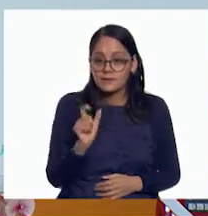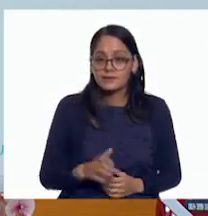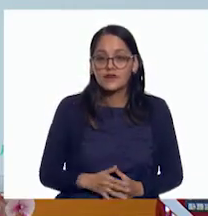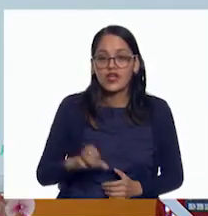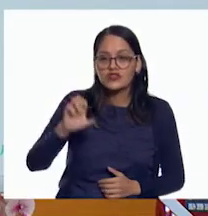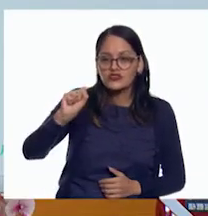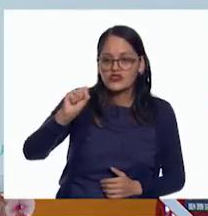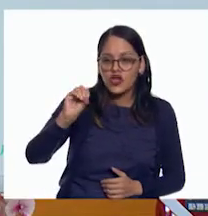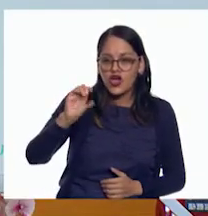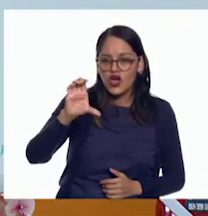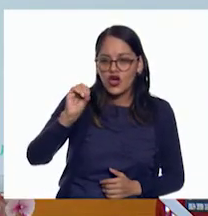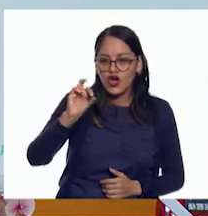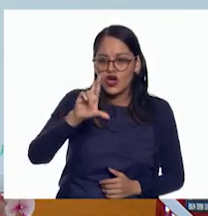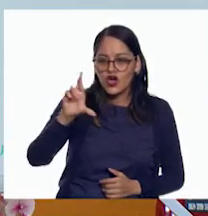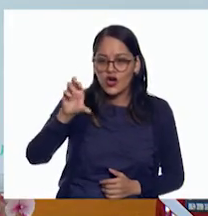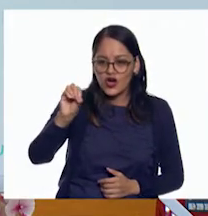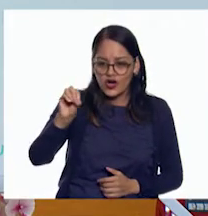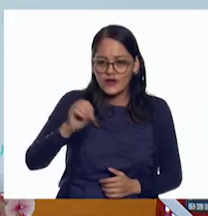Socorro.